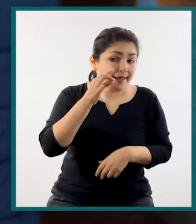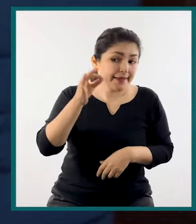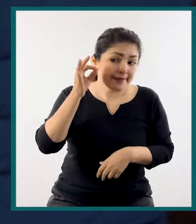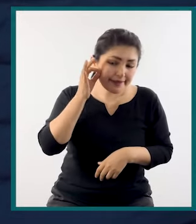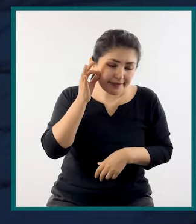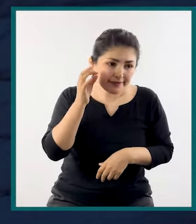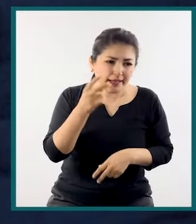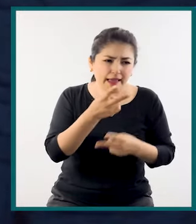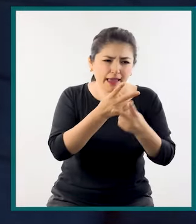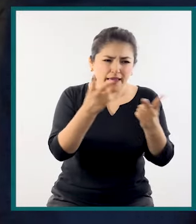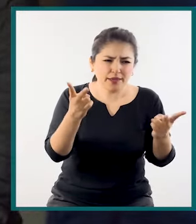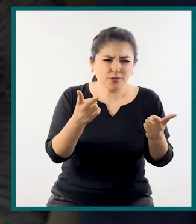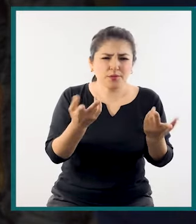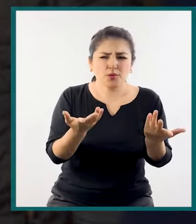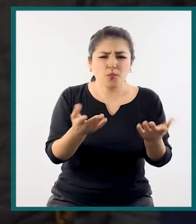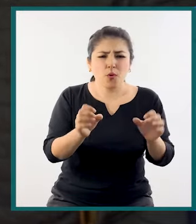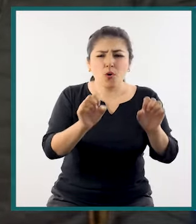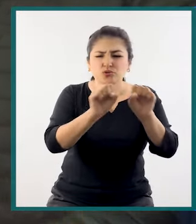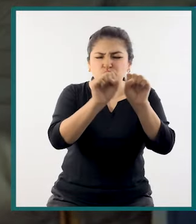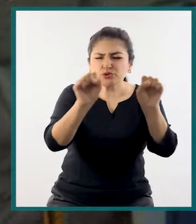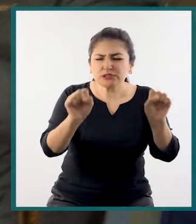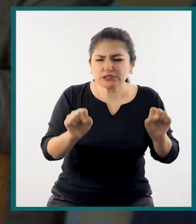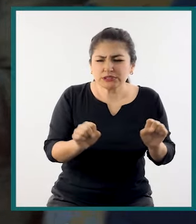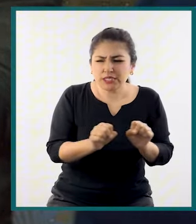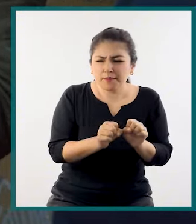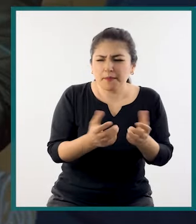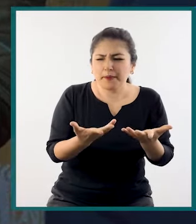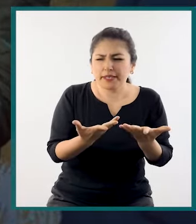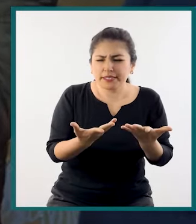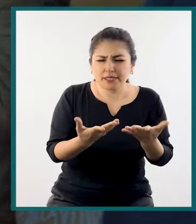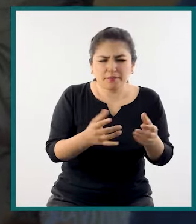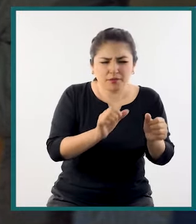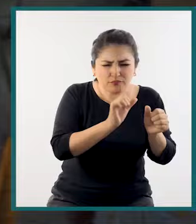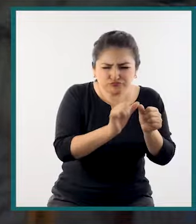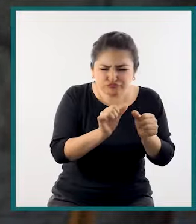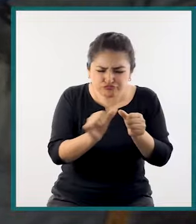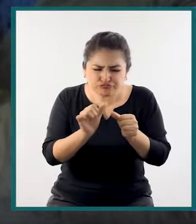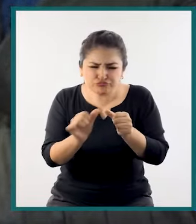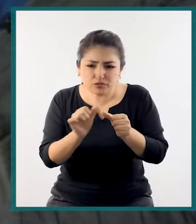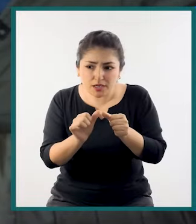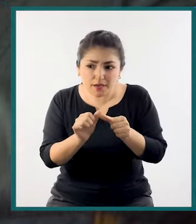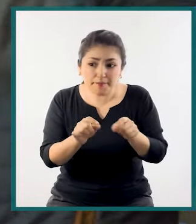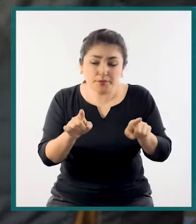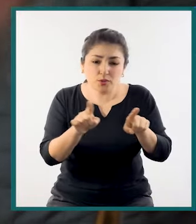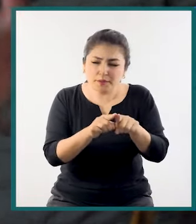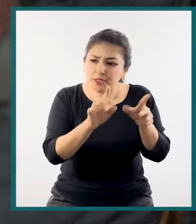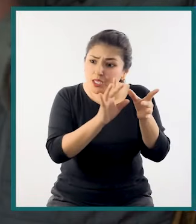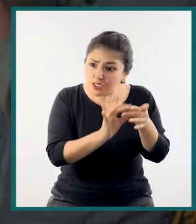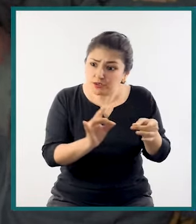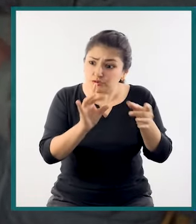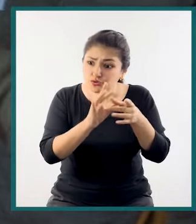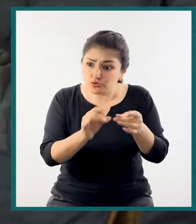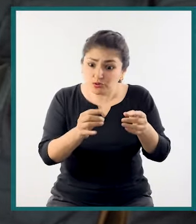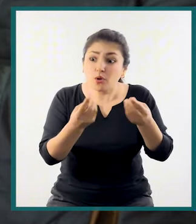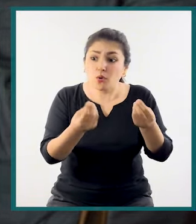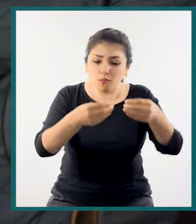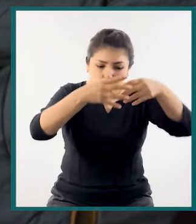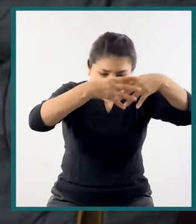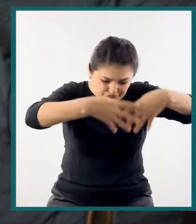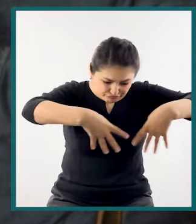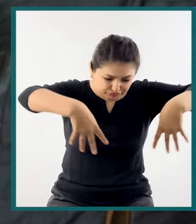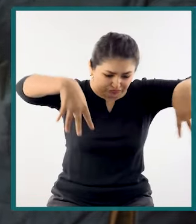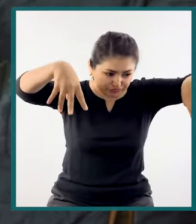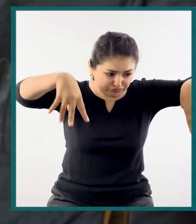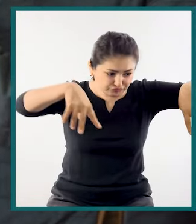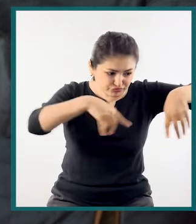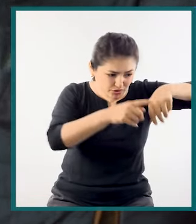ya tenían un sistema de registro, no solo numérico, sino también de historias a través de los quipus